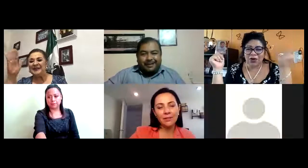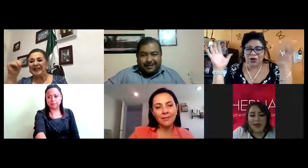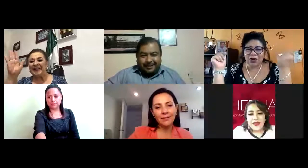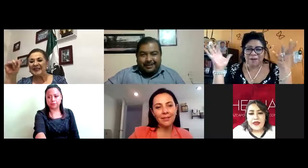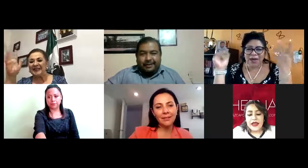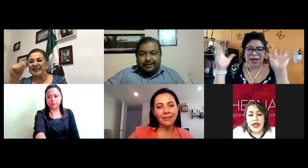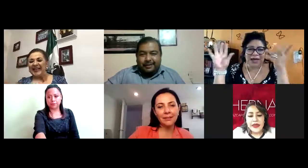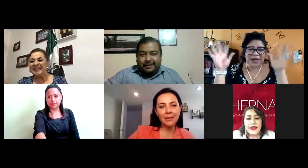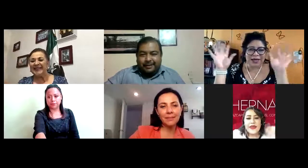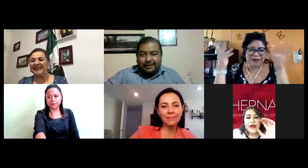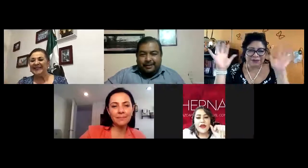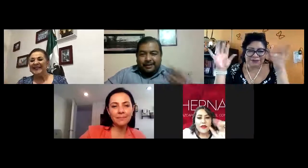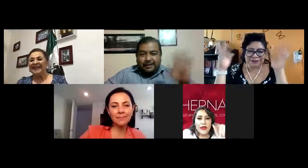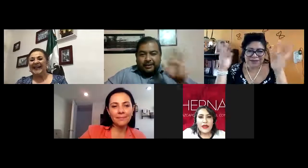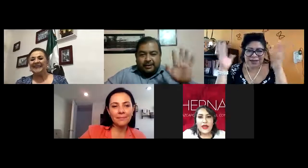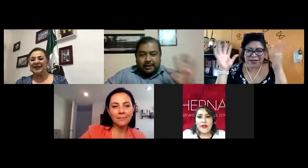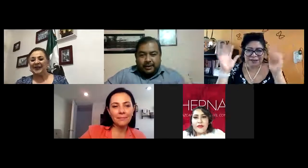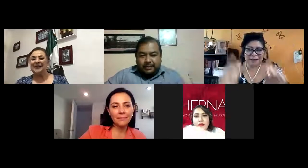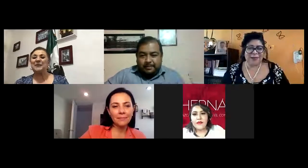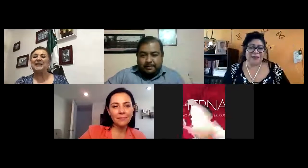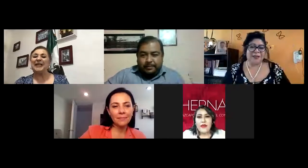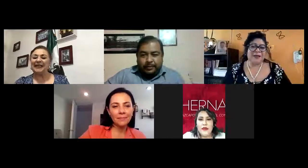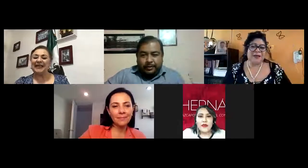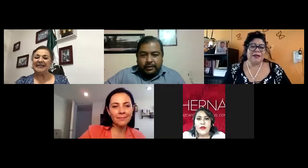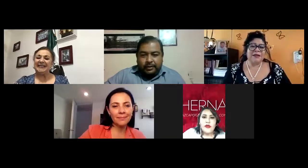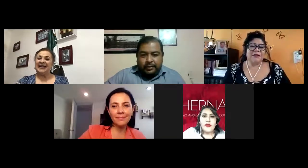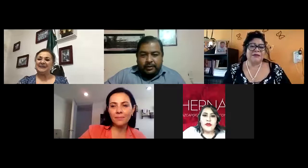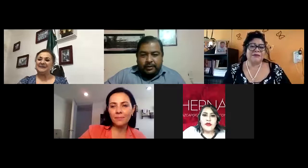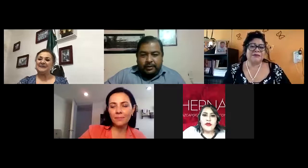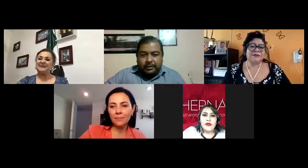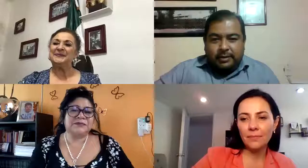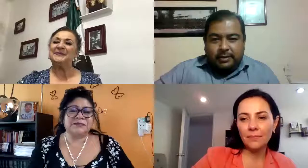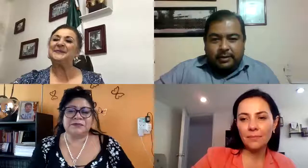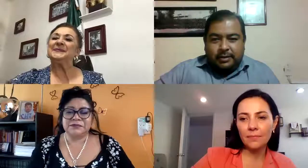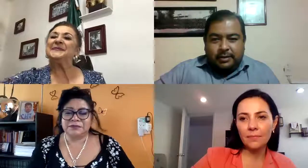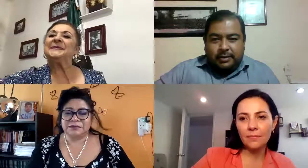bonita tarde. Adiós. Gracias, hasta luego, buena tarde. Hasta luego, diputada Ana Cristina.